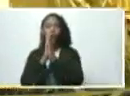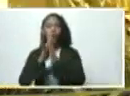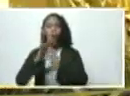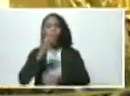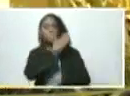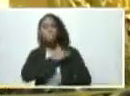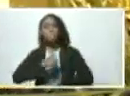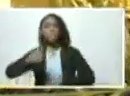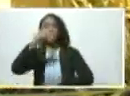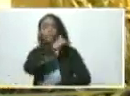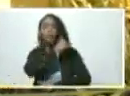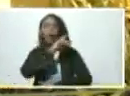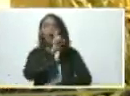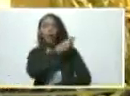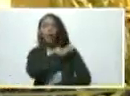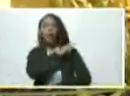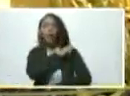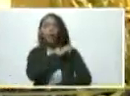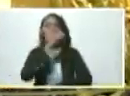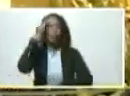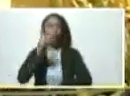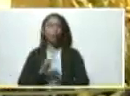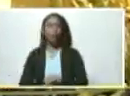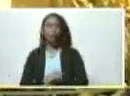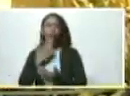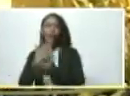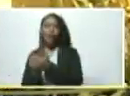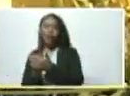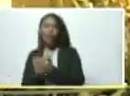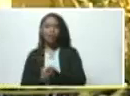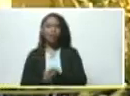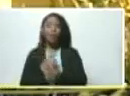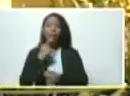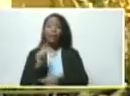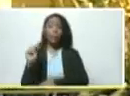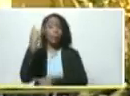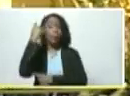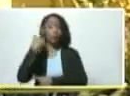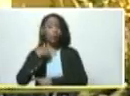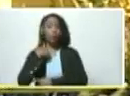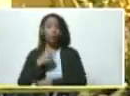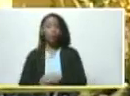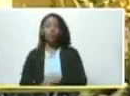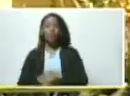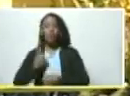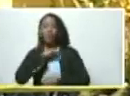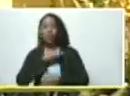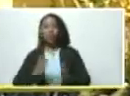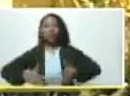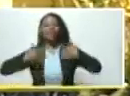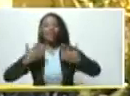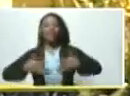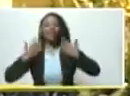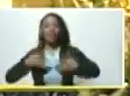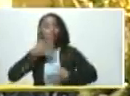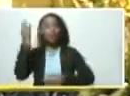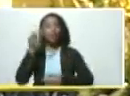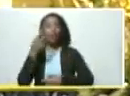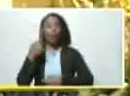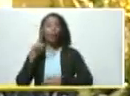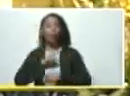general. Bueno, muchísimas gracias, mi comandante en jefe. Bueno, primero que nada decirle que estamos muy contentos realmente por haber